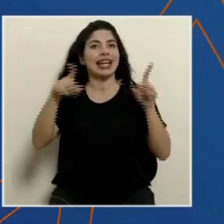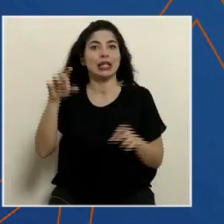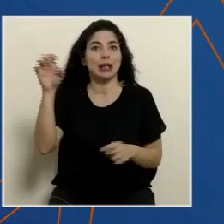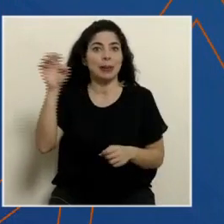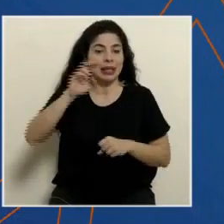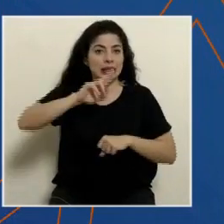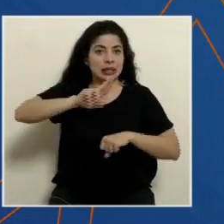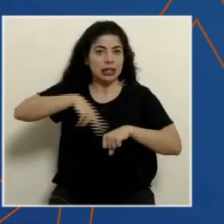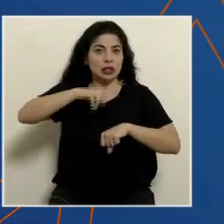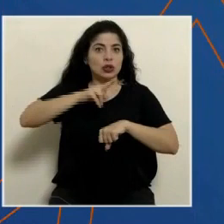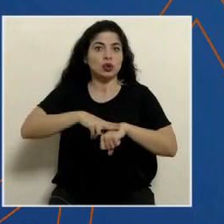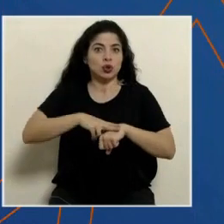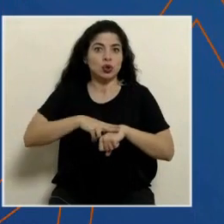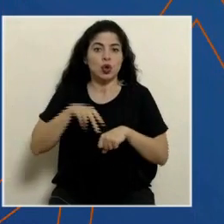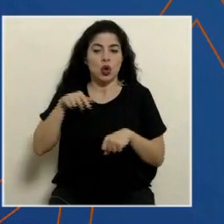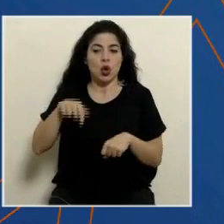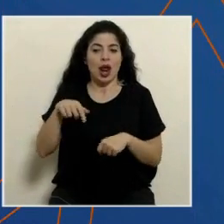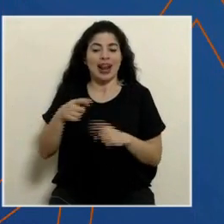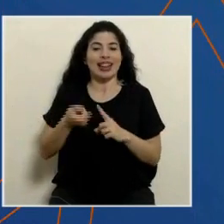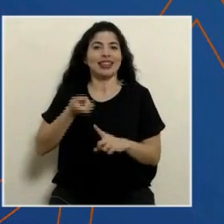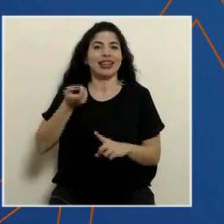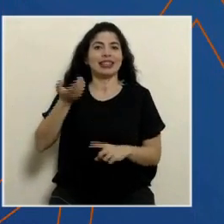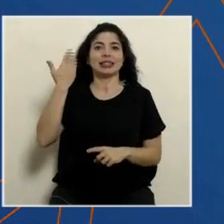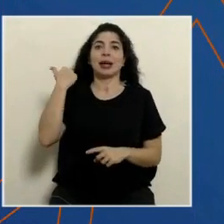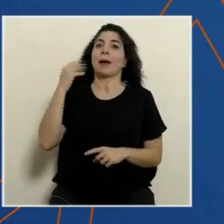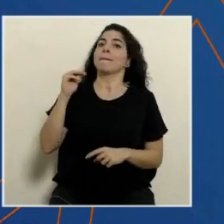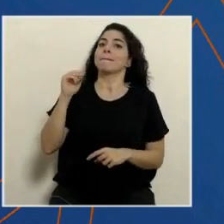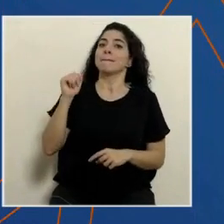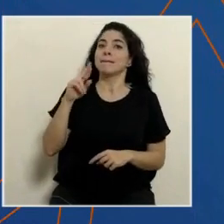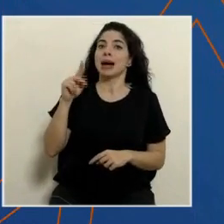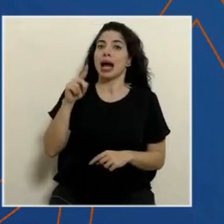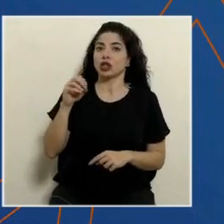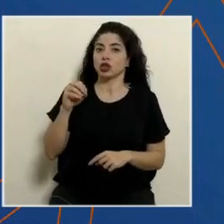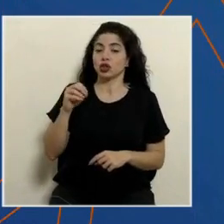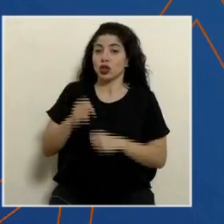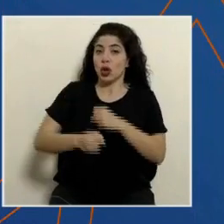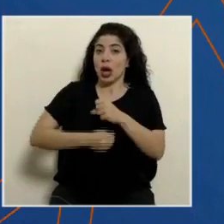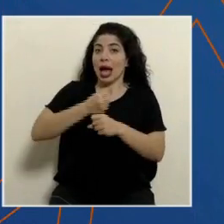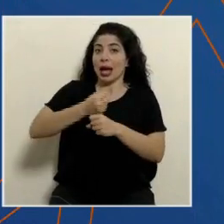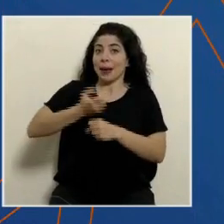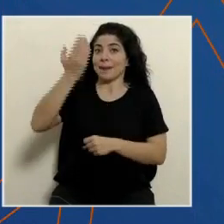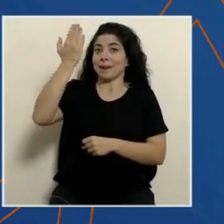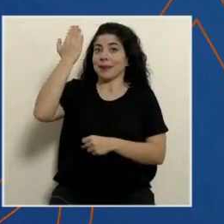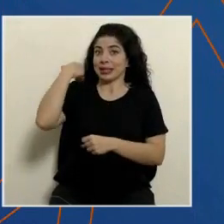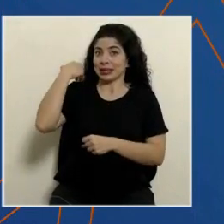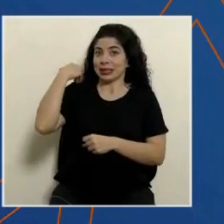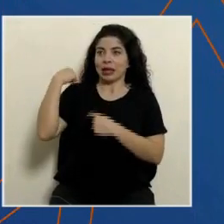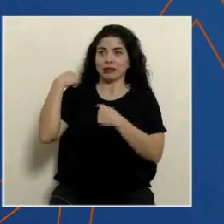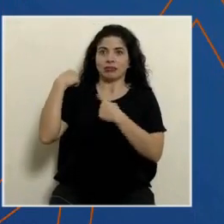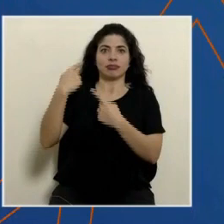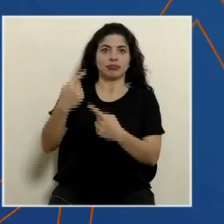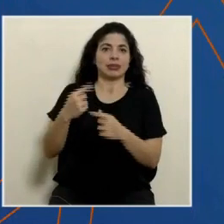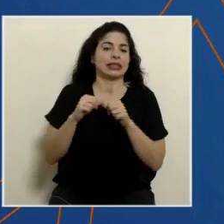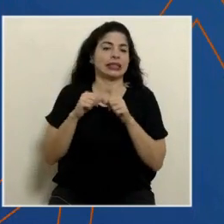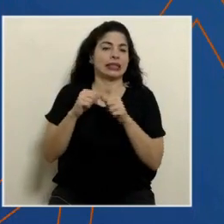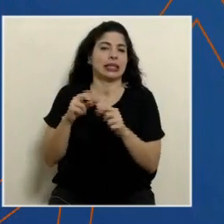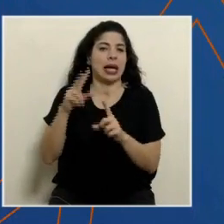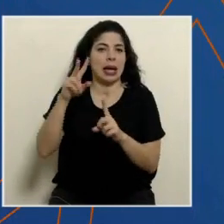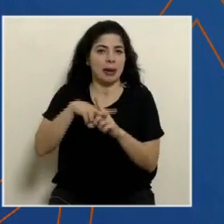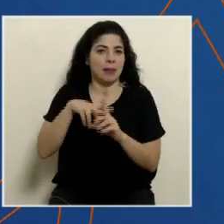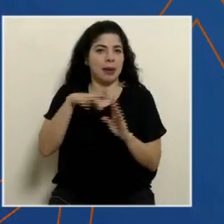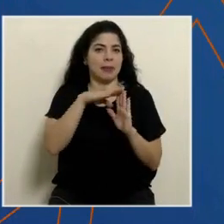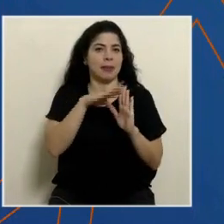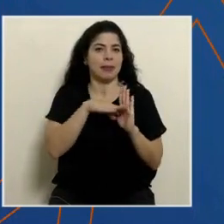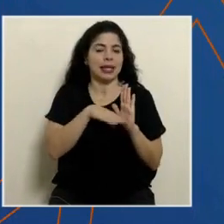Emergencia Nacional, que opera desde mediados de marzo del año anterior, se siguen aplicando las